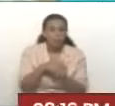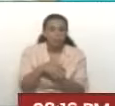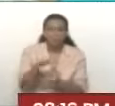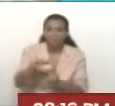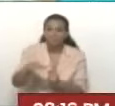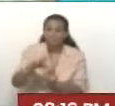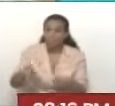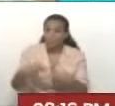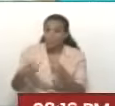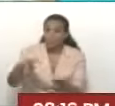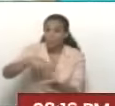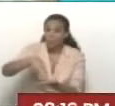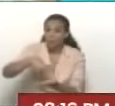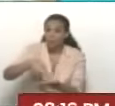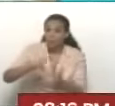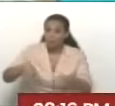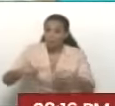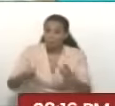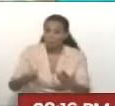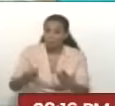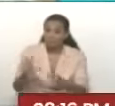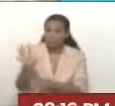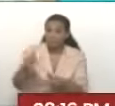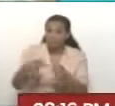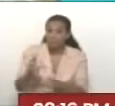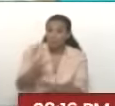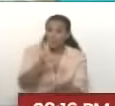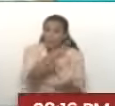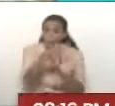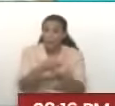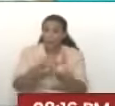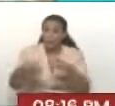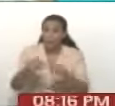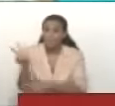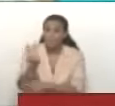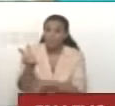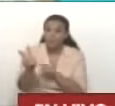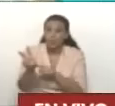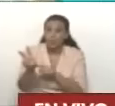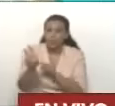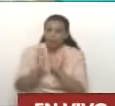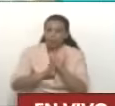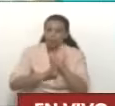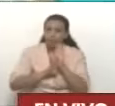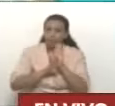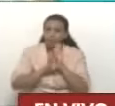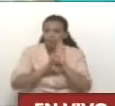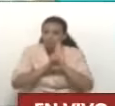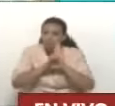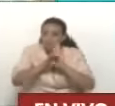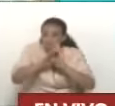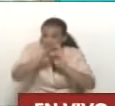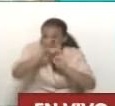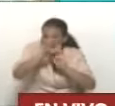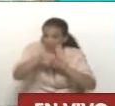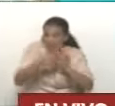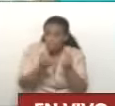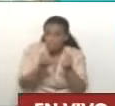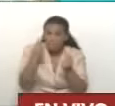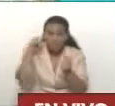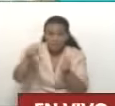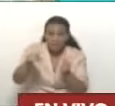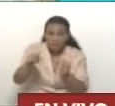de la nueva Monagas, pudiéramos decir, de la nueva Venezuela. Cuando hablamos del crecimiento de la economía, estamos